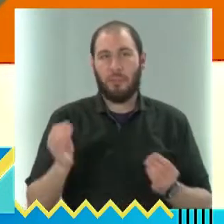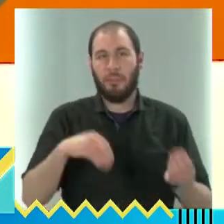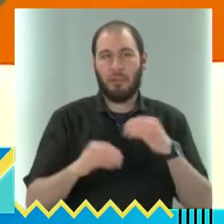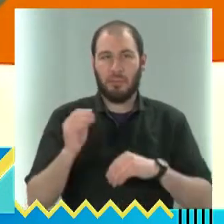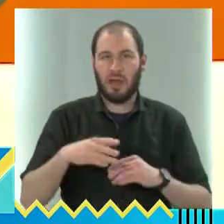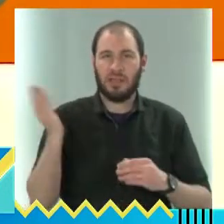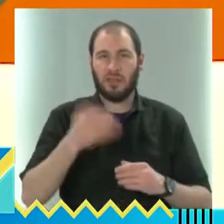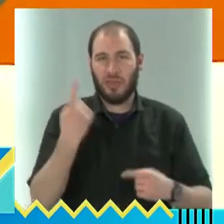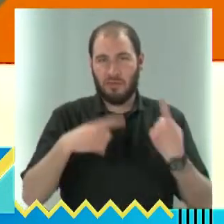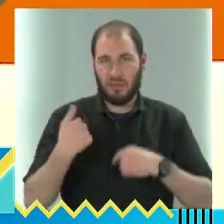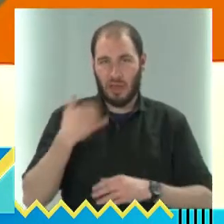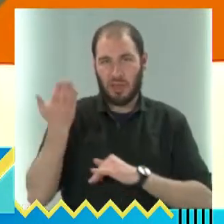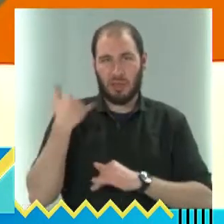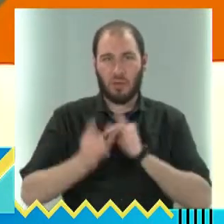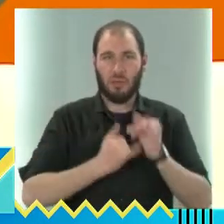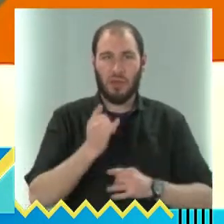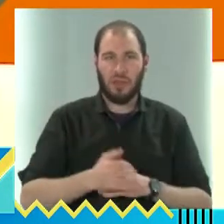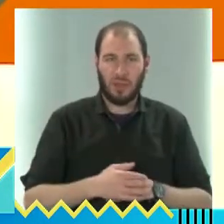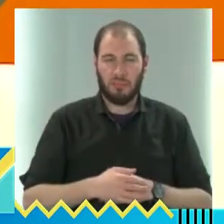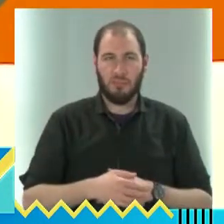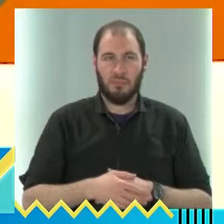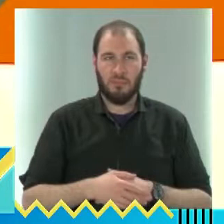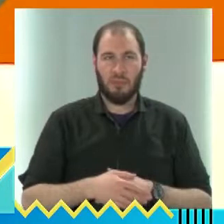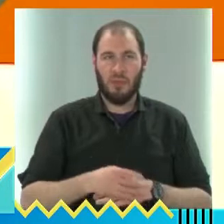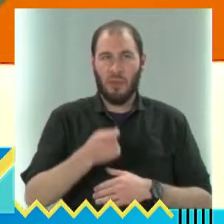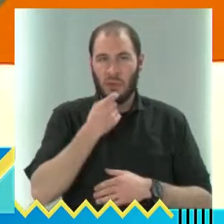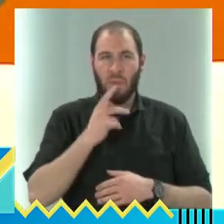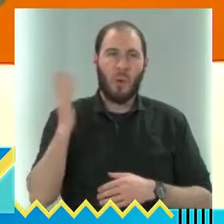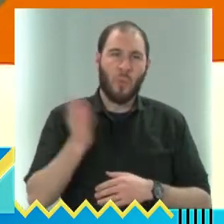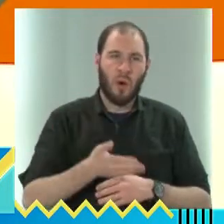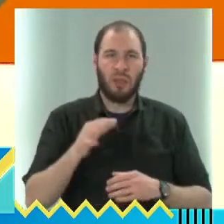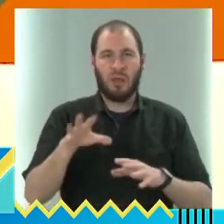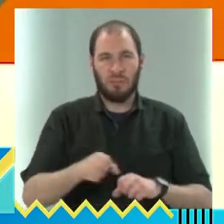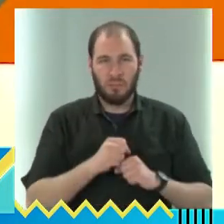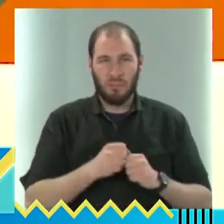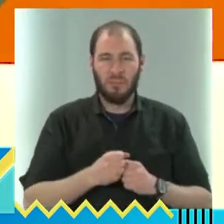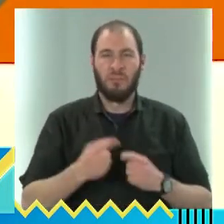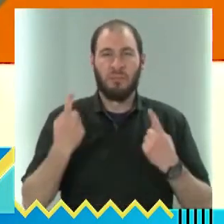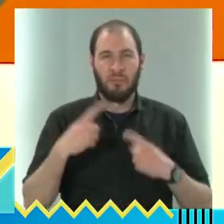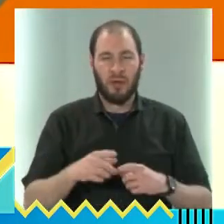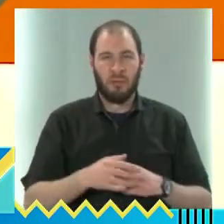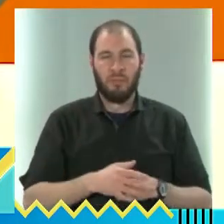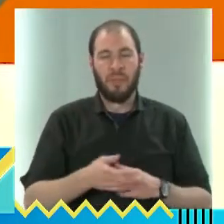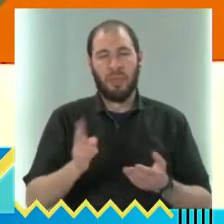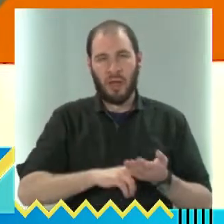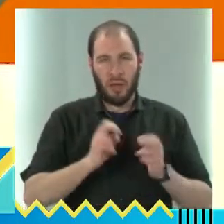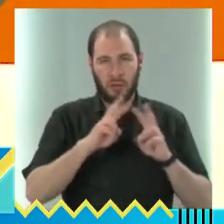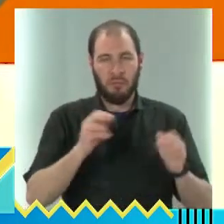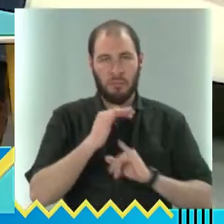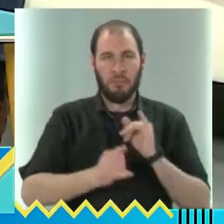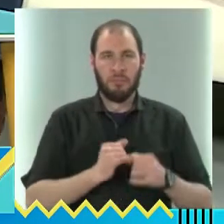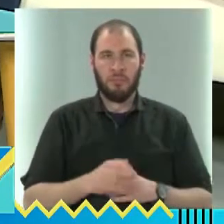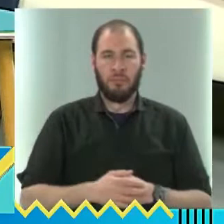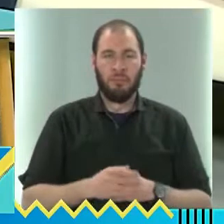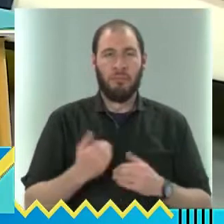las distintas sanciones que yo te hacía referencia anteriormente, como es la multa, el decomiso. Pero consideramos que, volviendo al tema de lo que